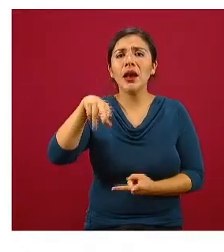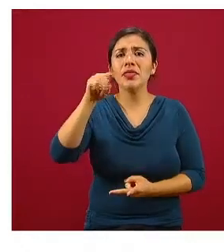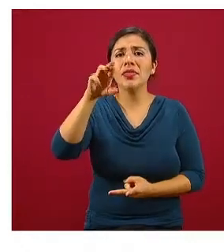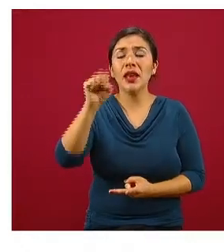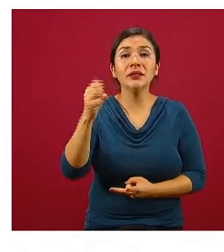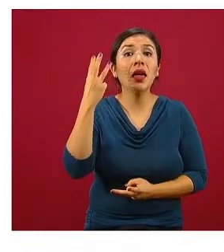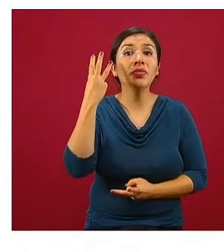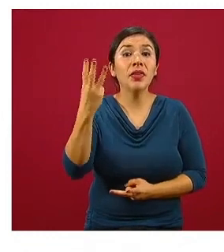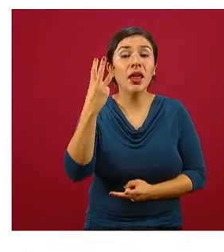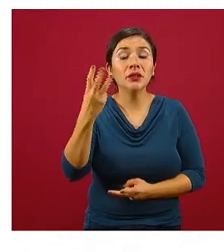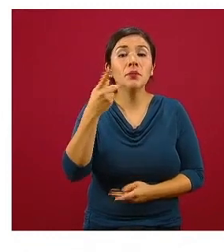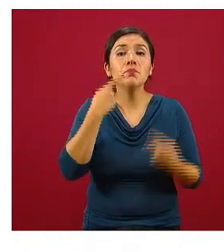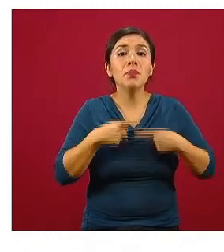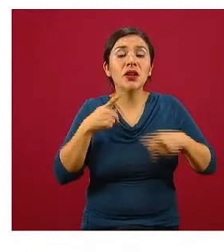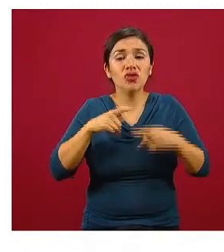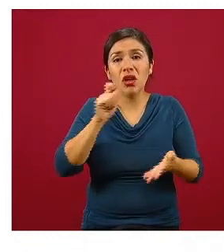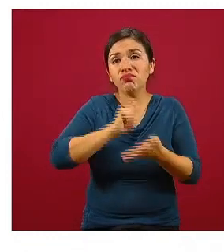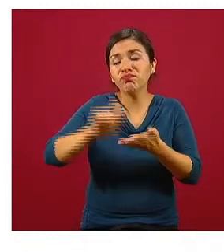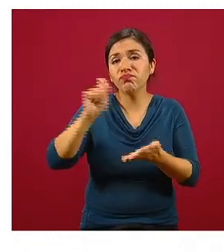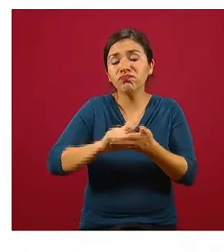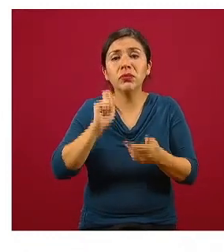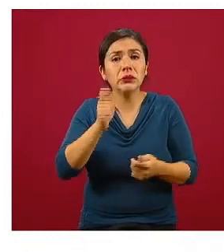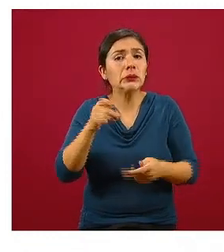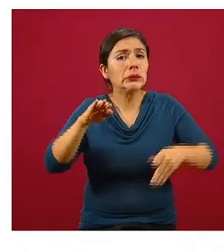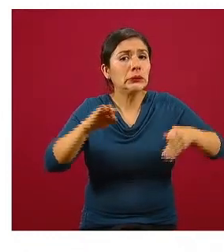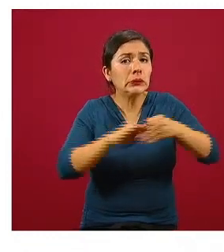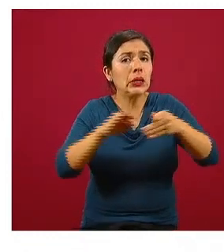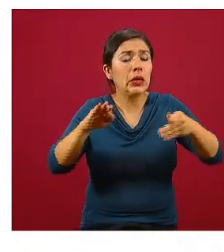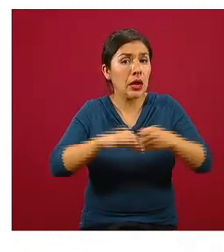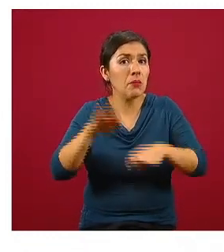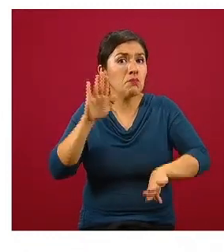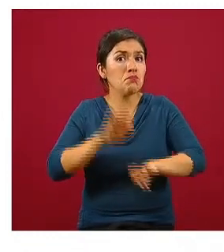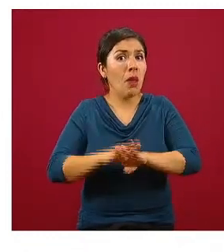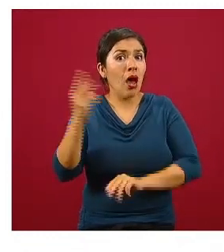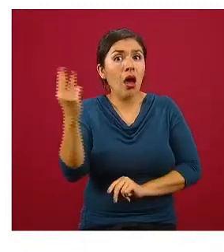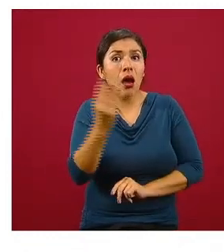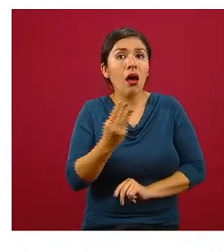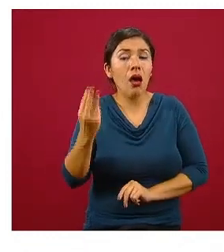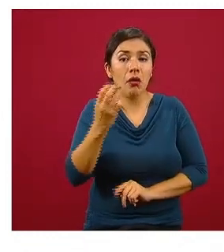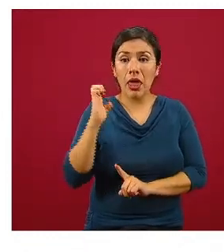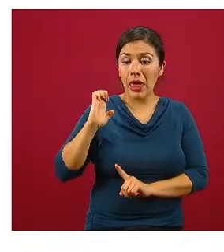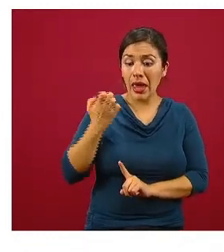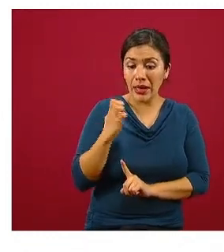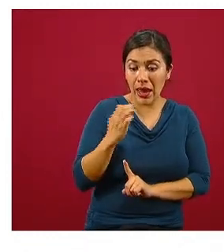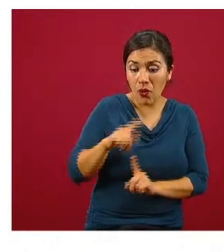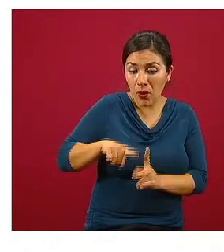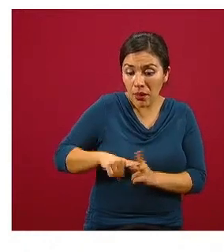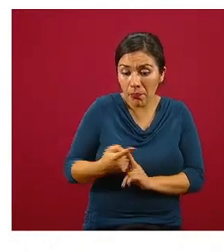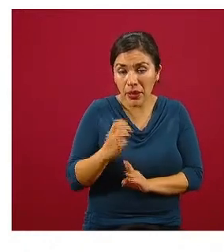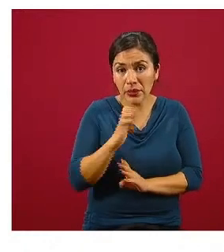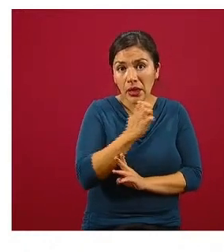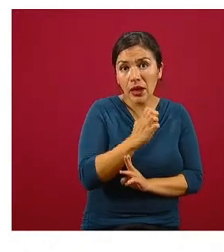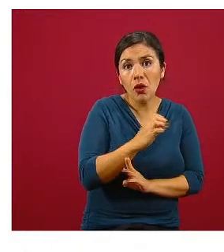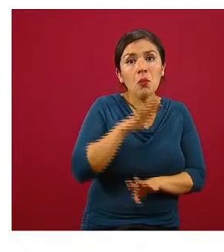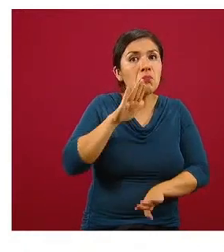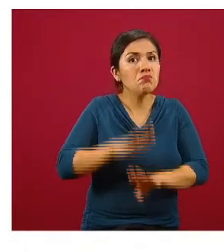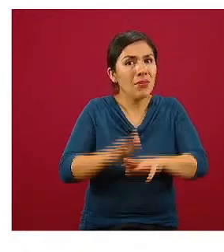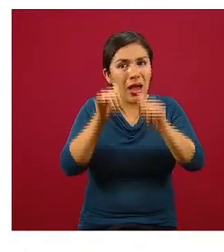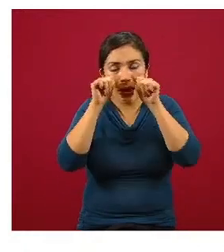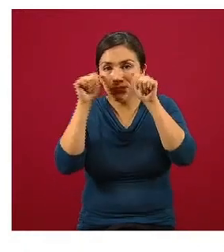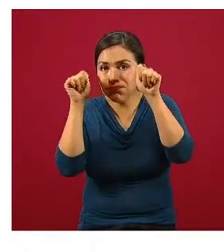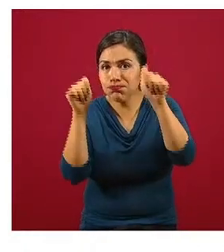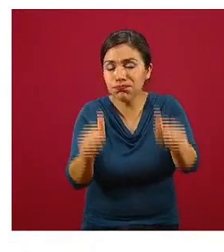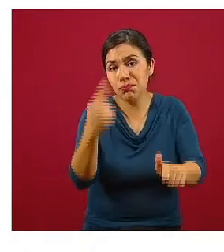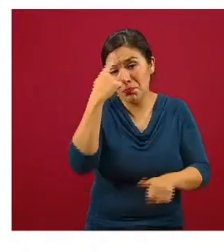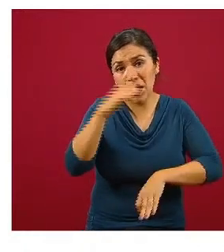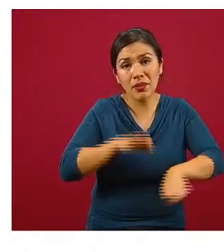los tres autores que cotidianamente, prácticamente desde enero, han estado dedicados